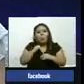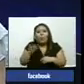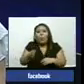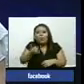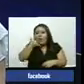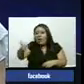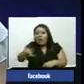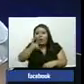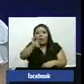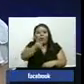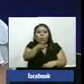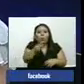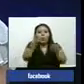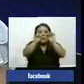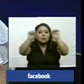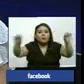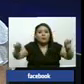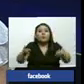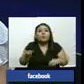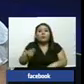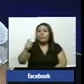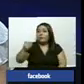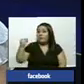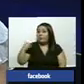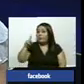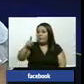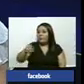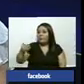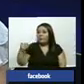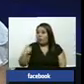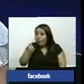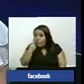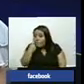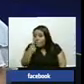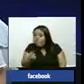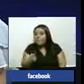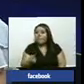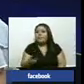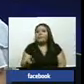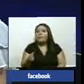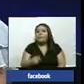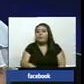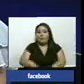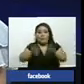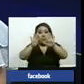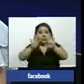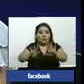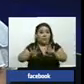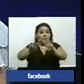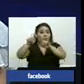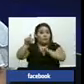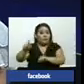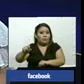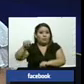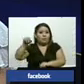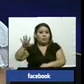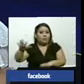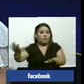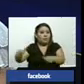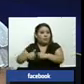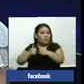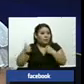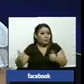de telefonías móviles activas superó en el 2018, escuche, los 9.5